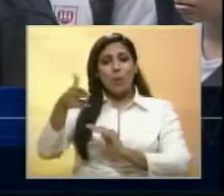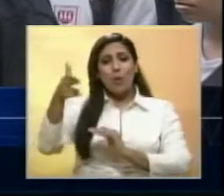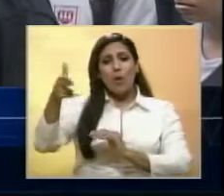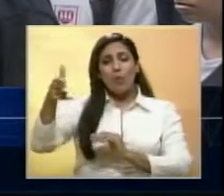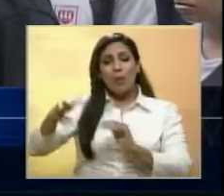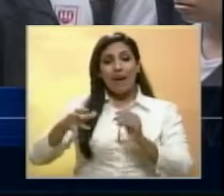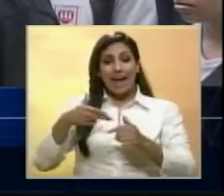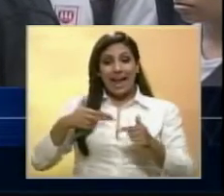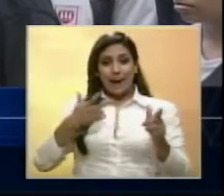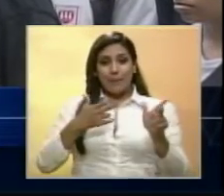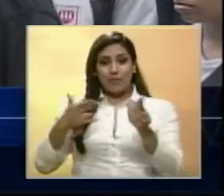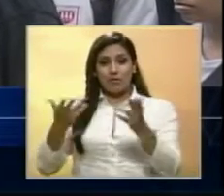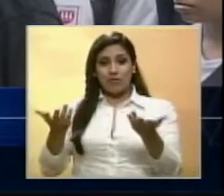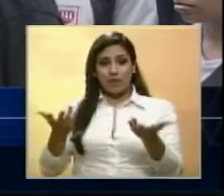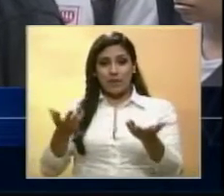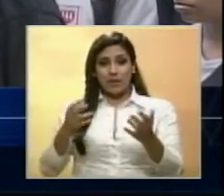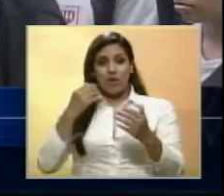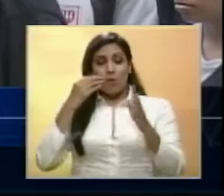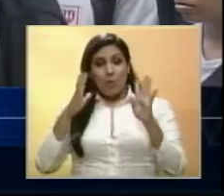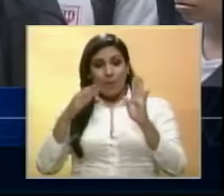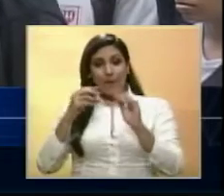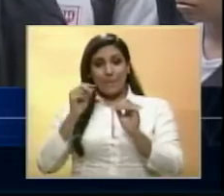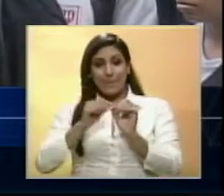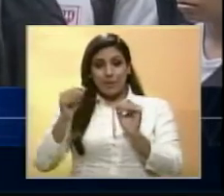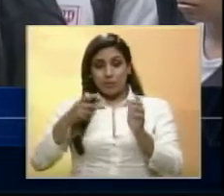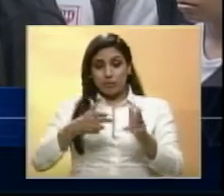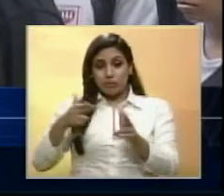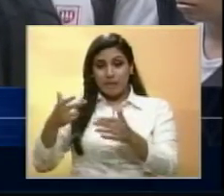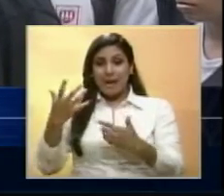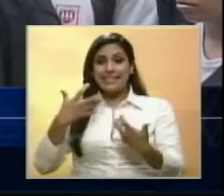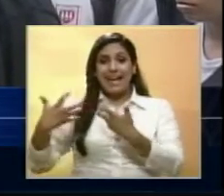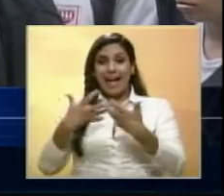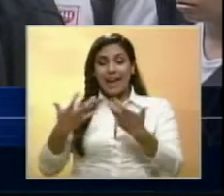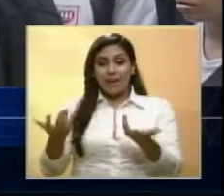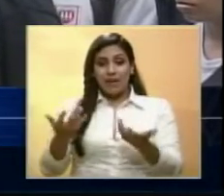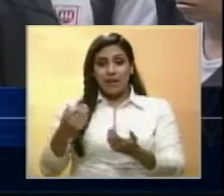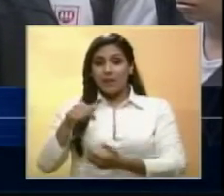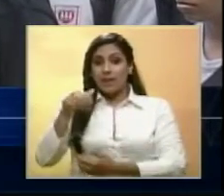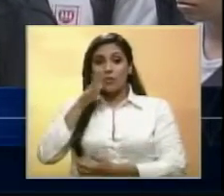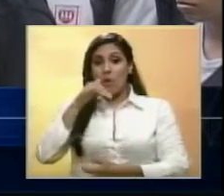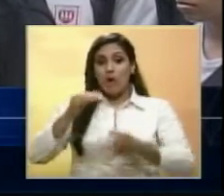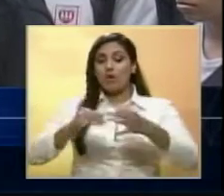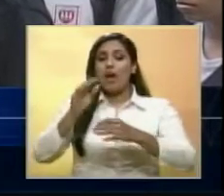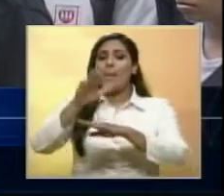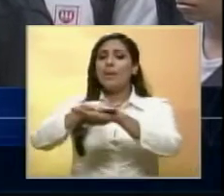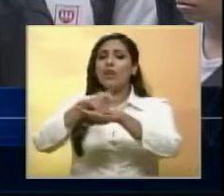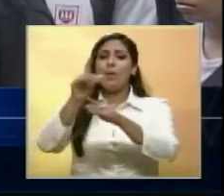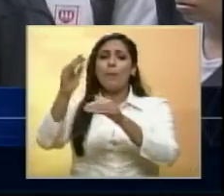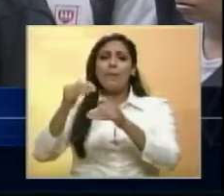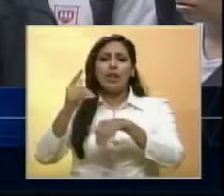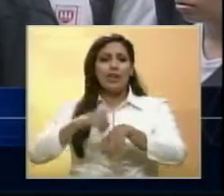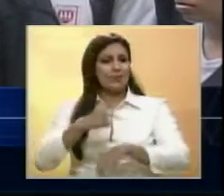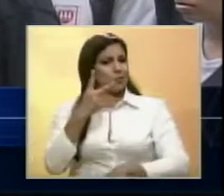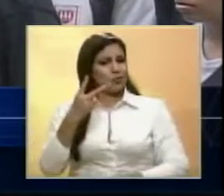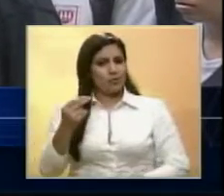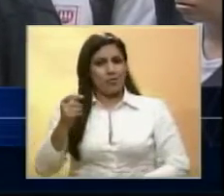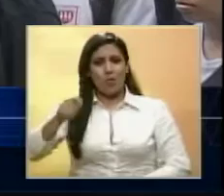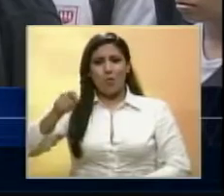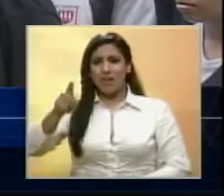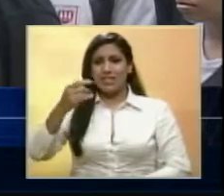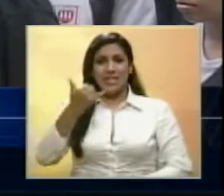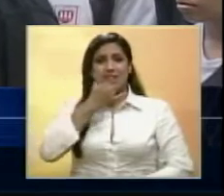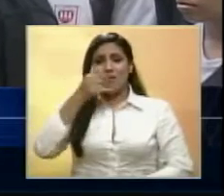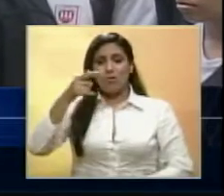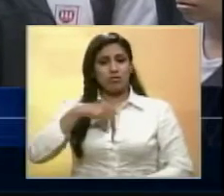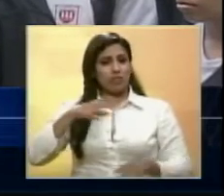con un arma de guerra, una Beretta 9 milímetros. Entonces, esto no tiene justificación. El basamento que utiliza la jueza para